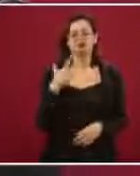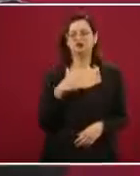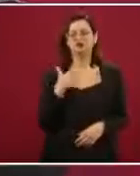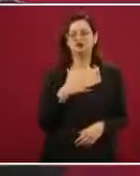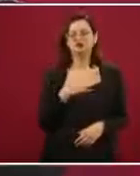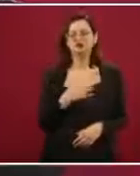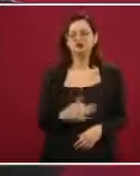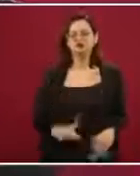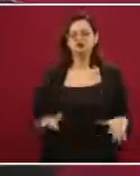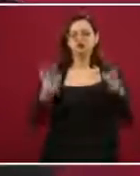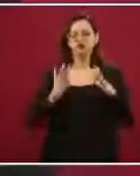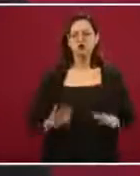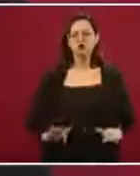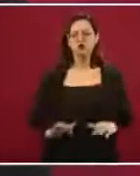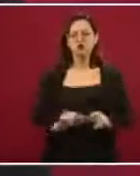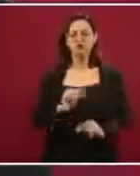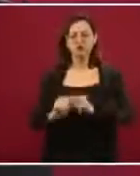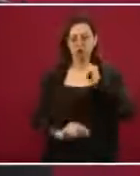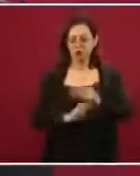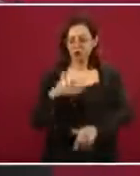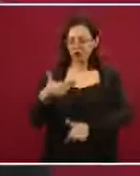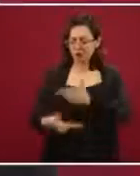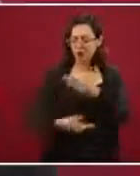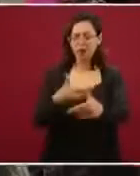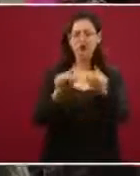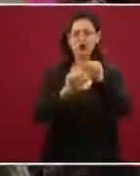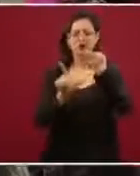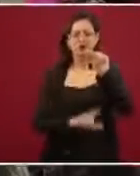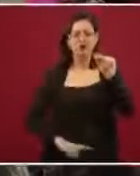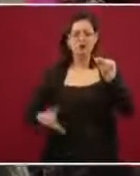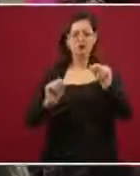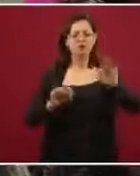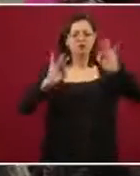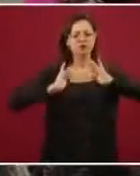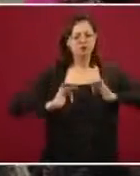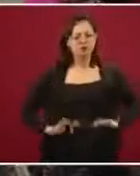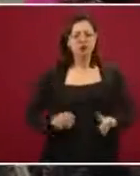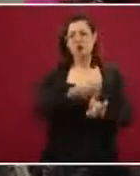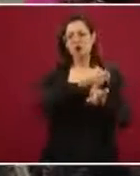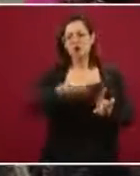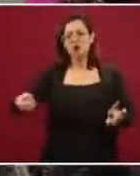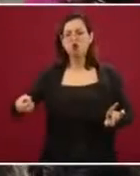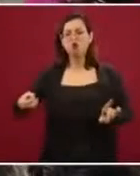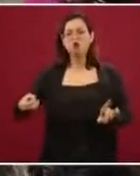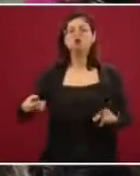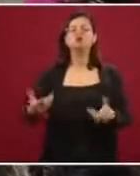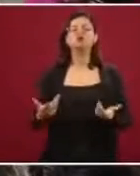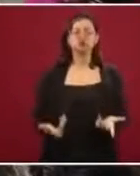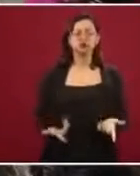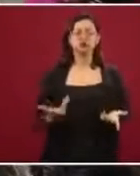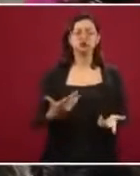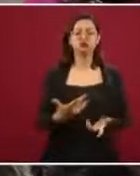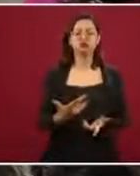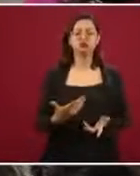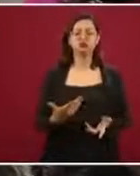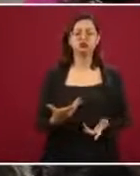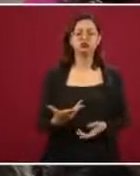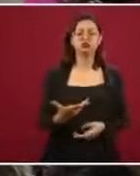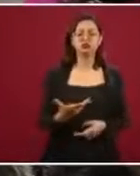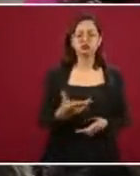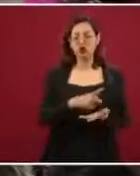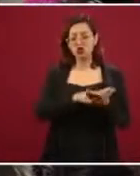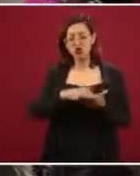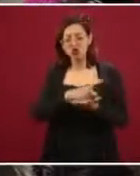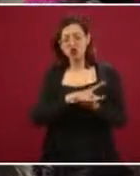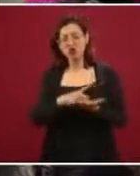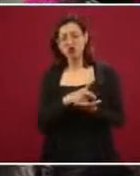y poniendo orden, y vamos a avanzar en el combate a las